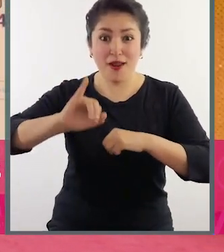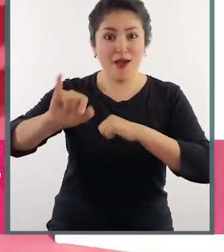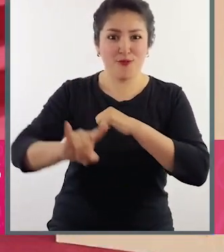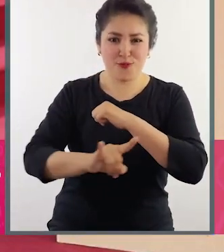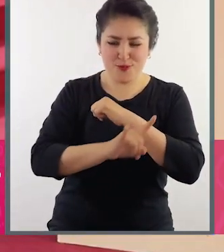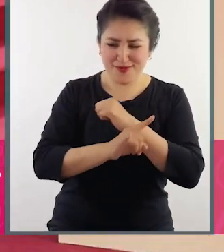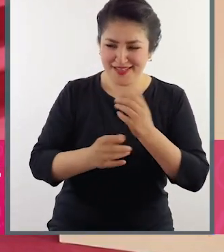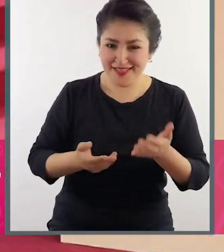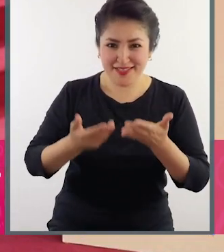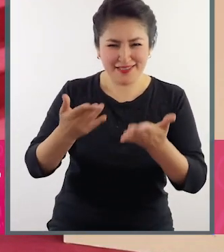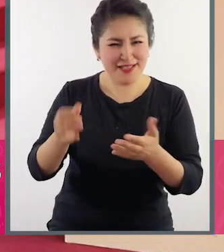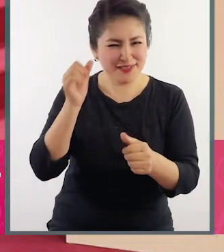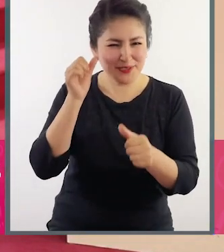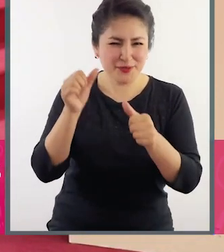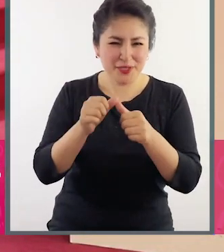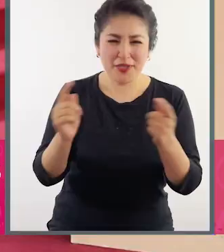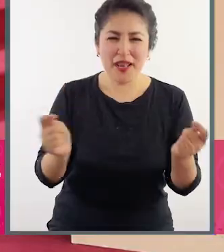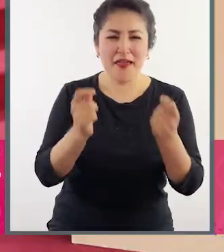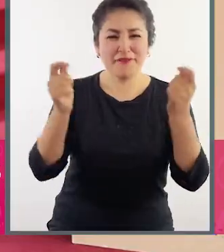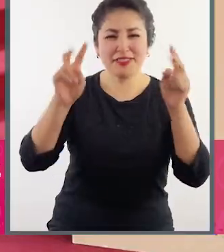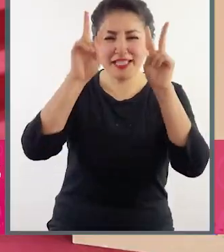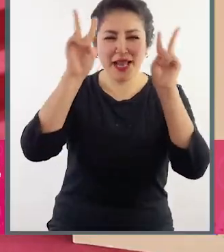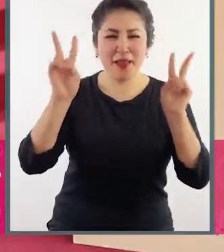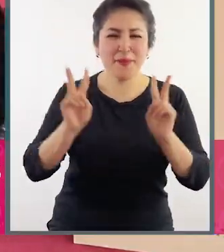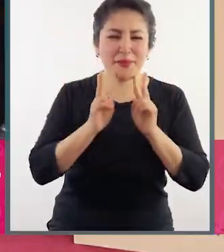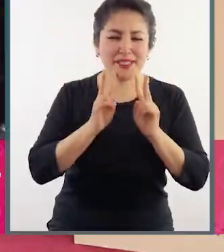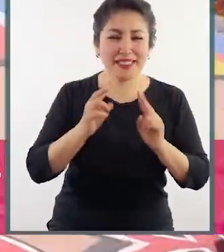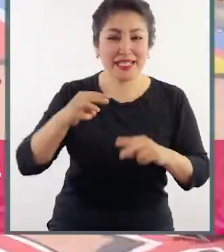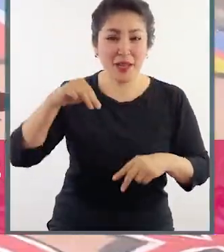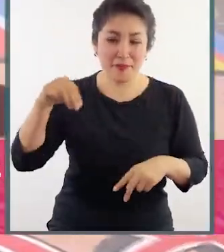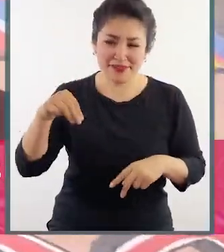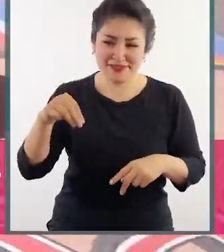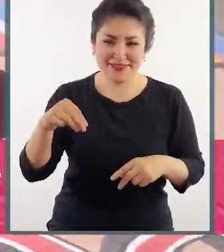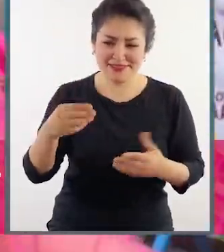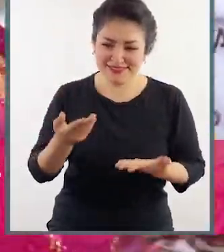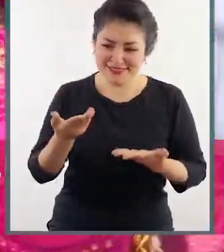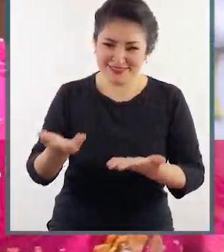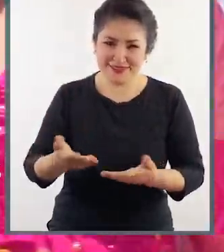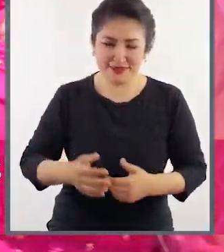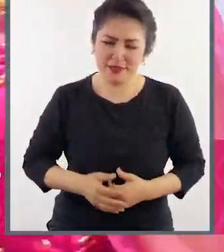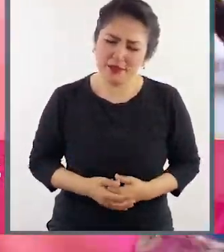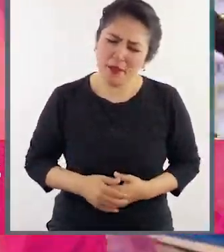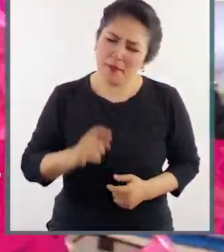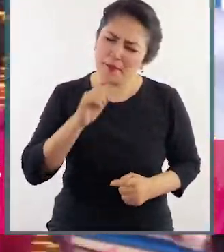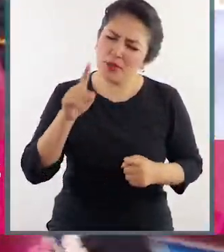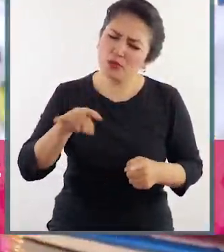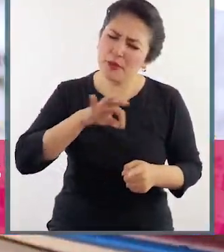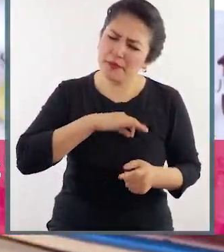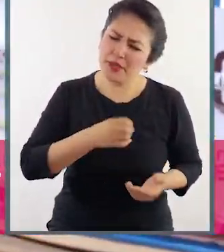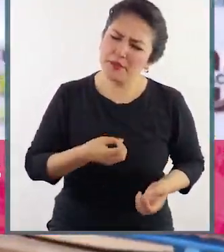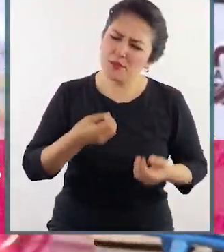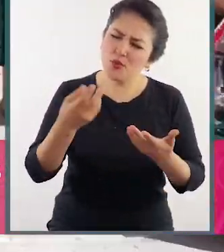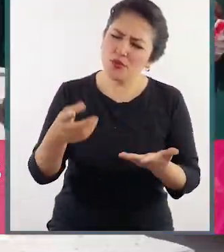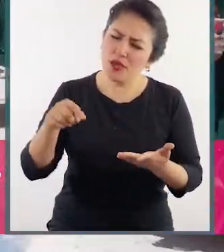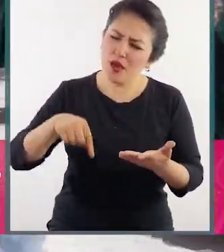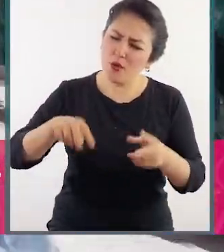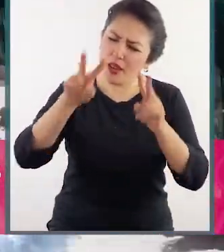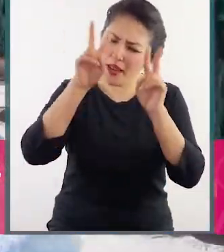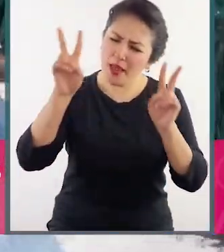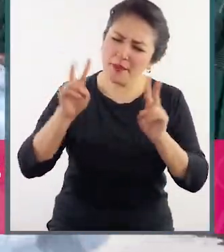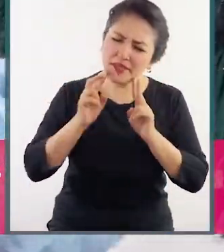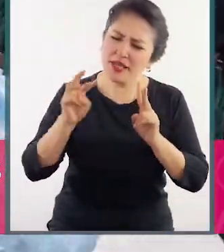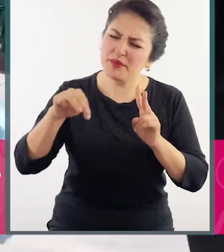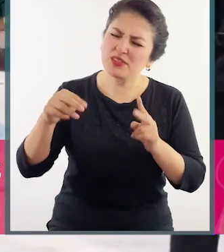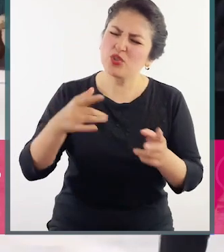entregaron en Juliaca, en el marco de la festividad de la Virgen de la Merced. ¿Qué representa para ti haber ganado este premio de la festividad de la Virgen de la